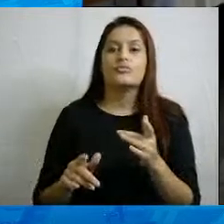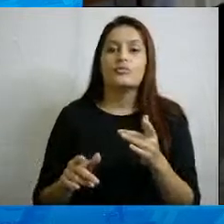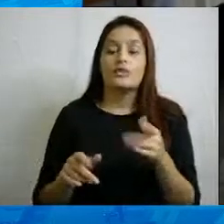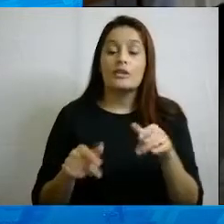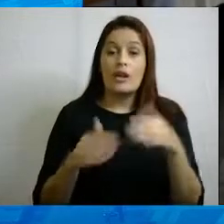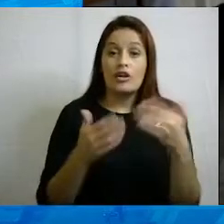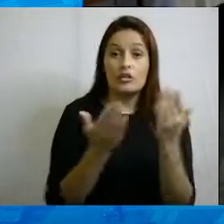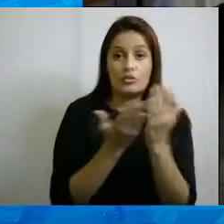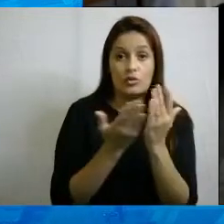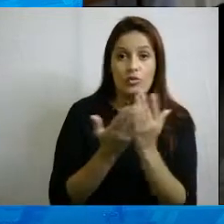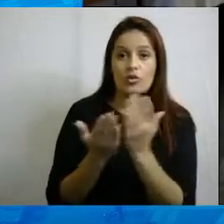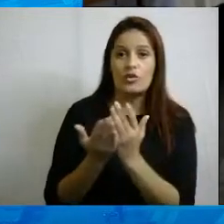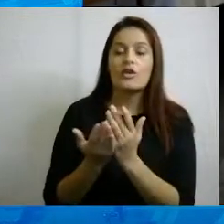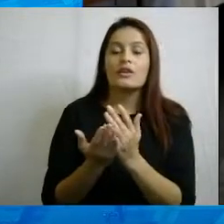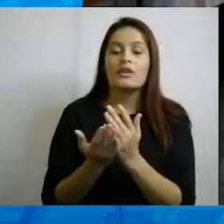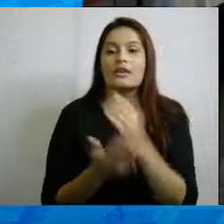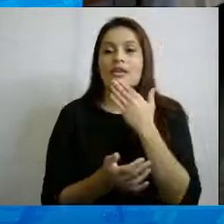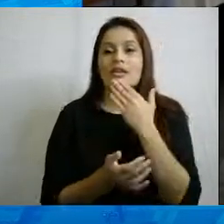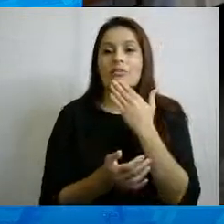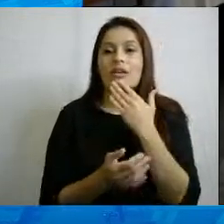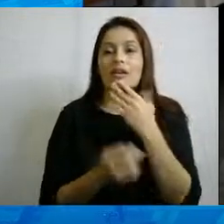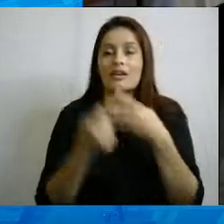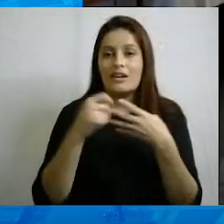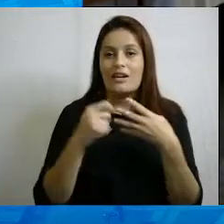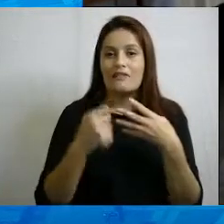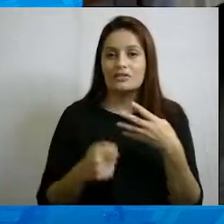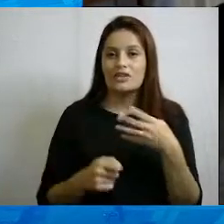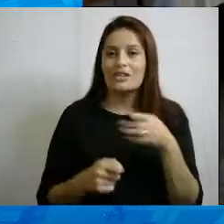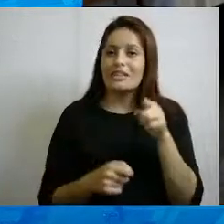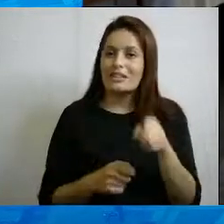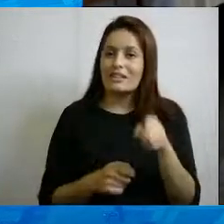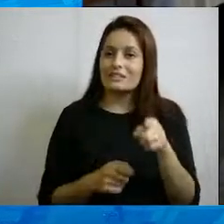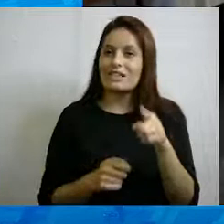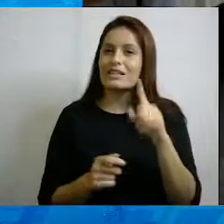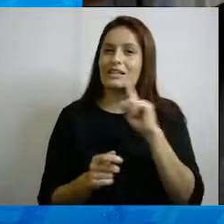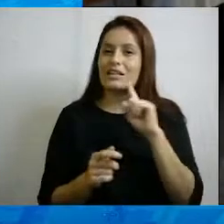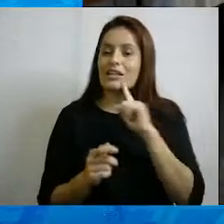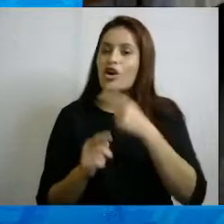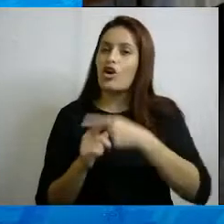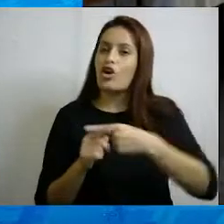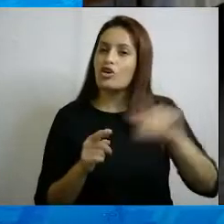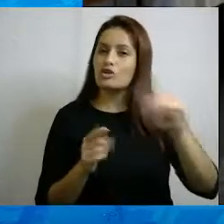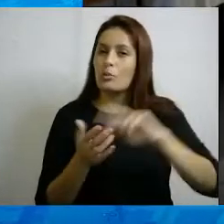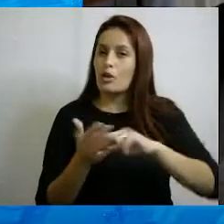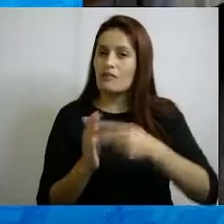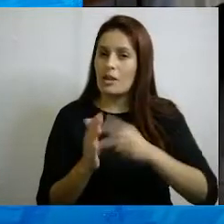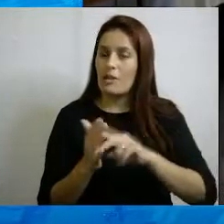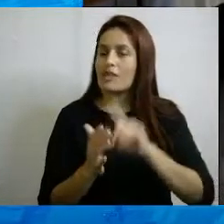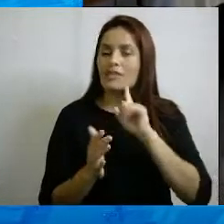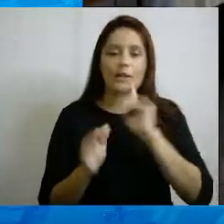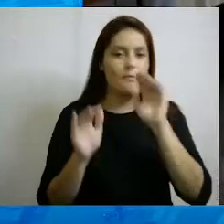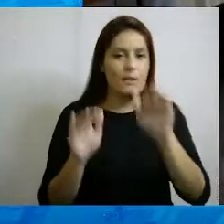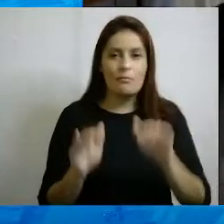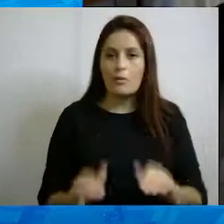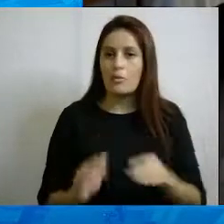está en revisión, ahí también es ese sector y hay otros sectores más que están en la misma situación